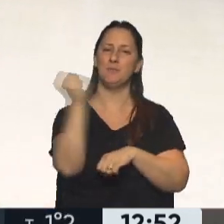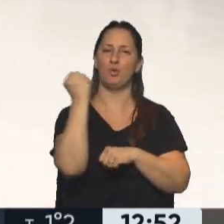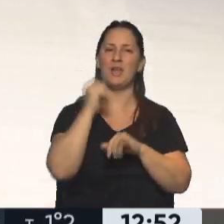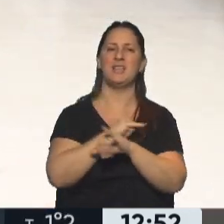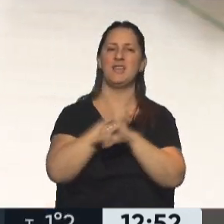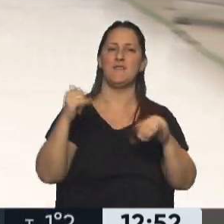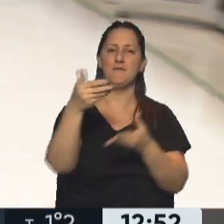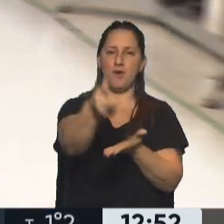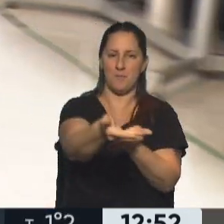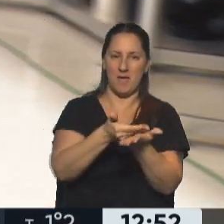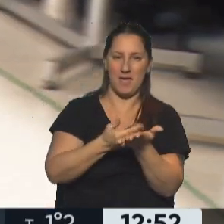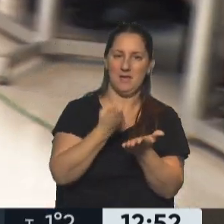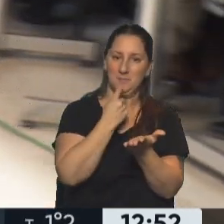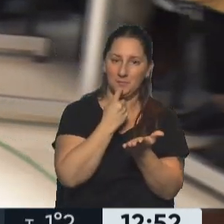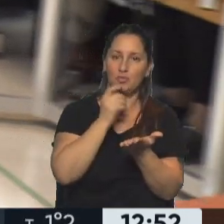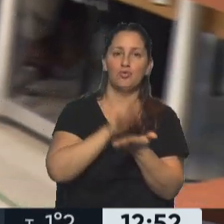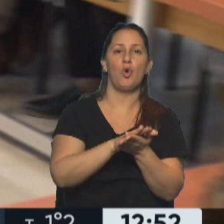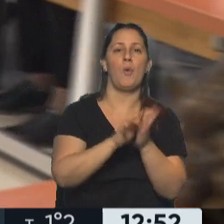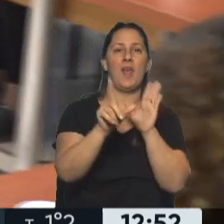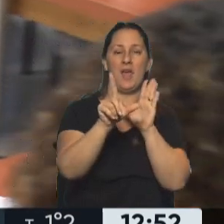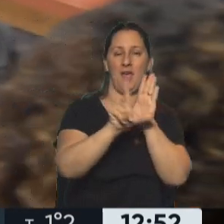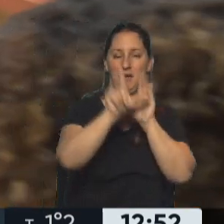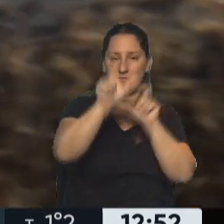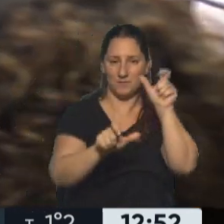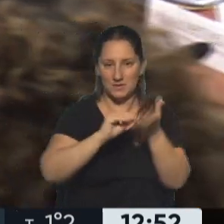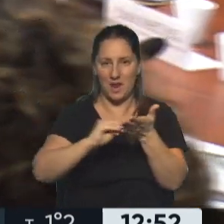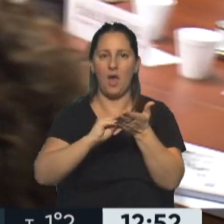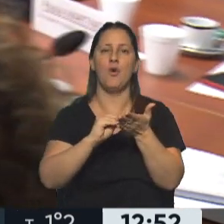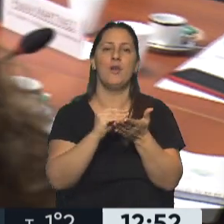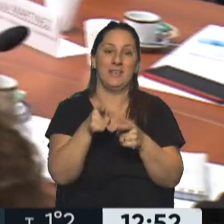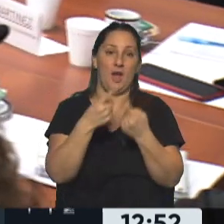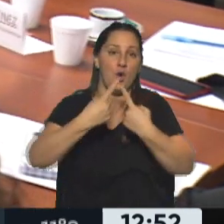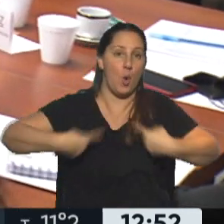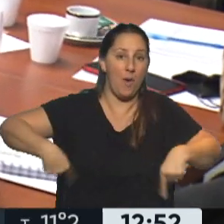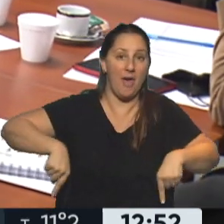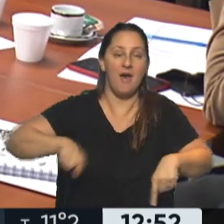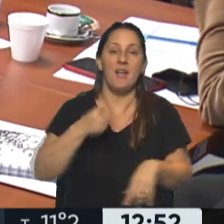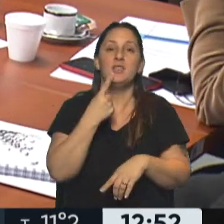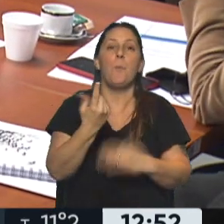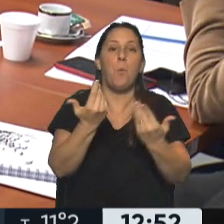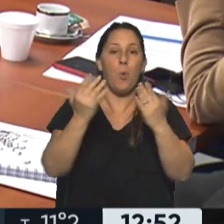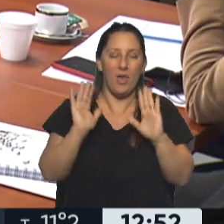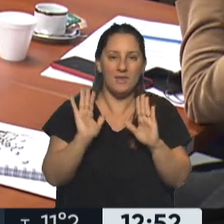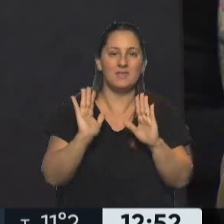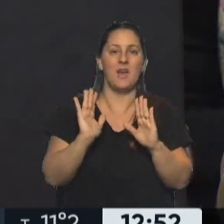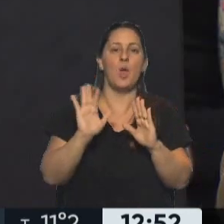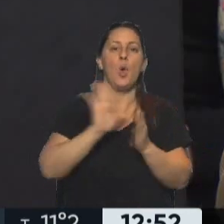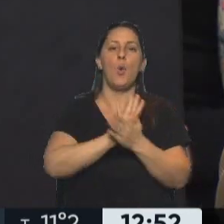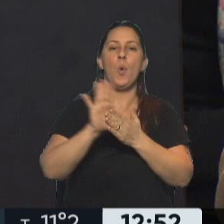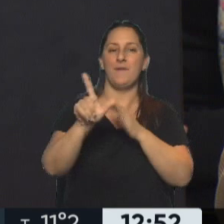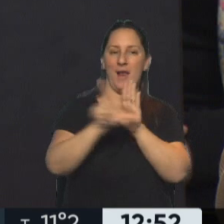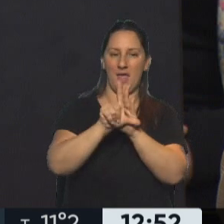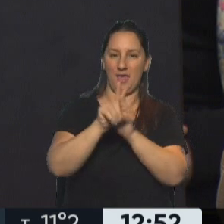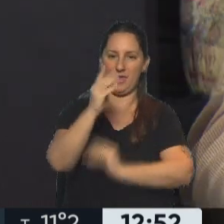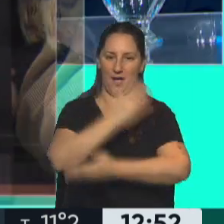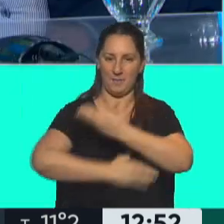dio Galarraga frente a los legisladores y del que bueno, surge esta novedad, ¿no? La posibilidad de una nueva ley de